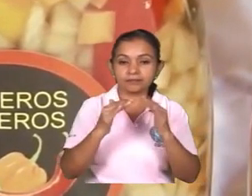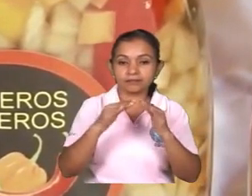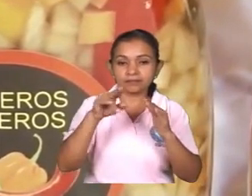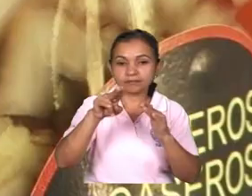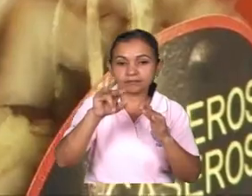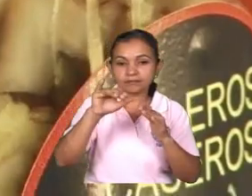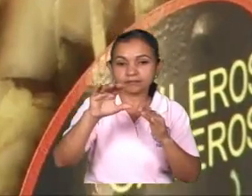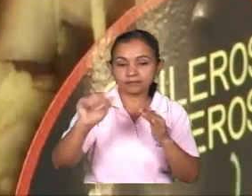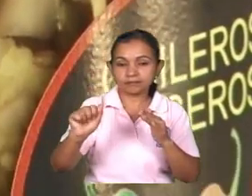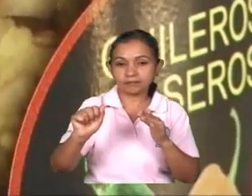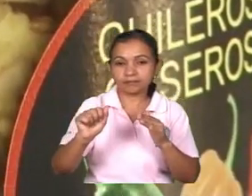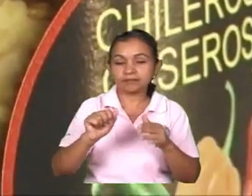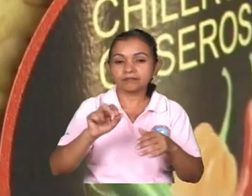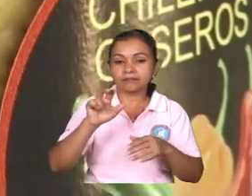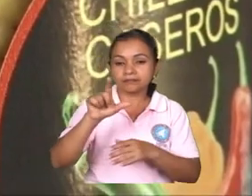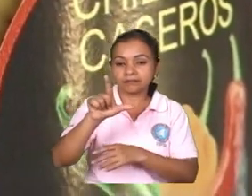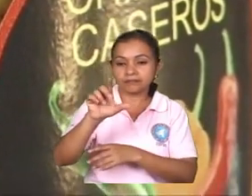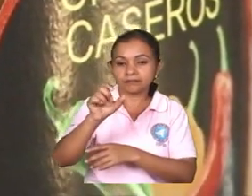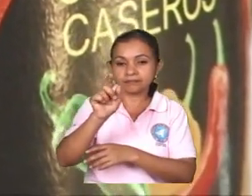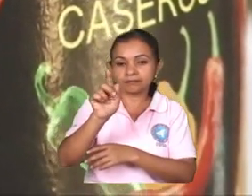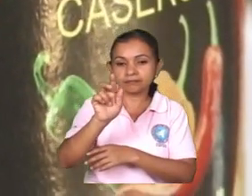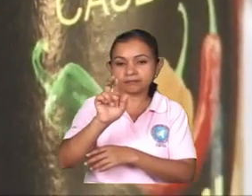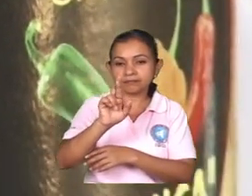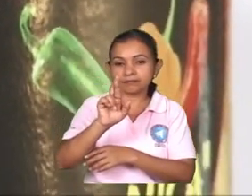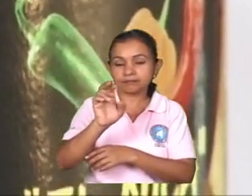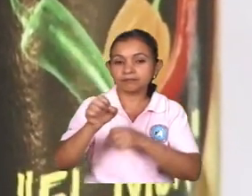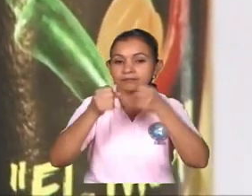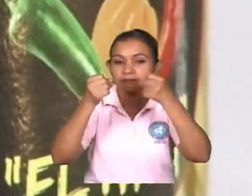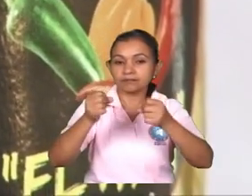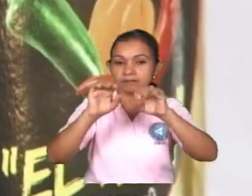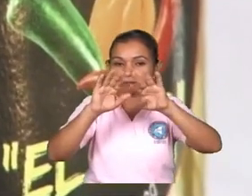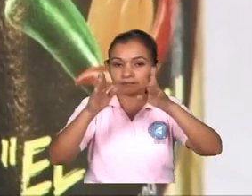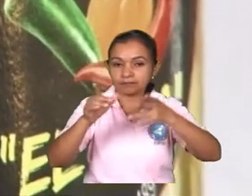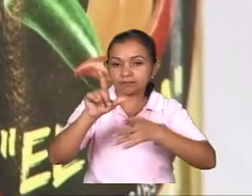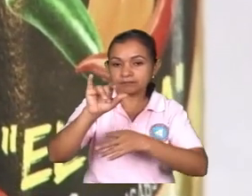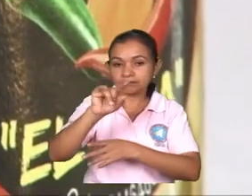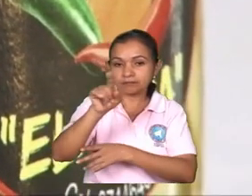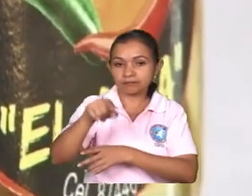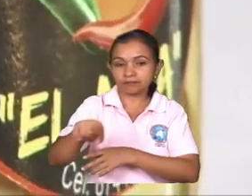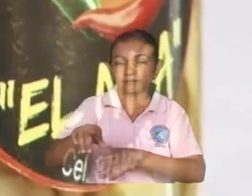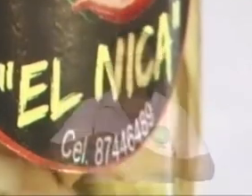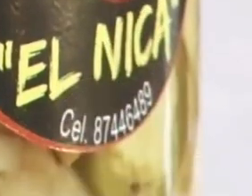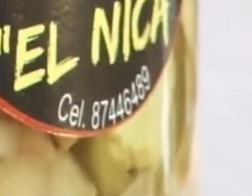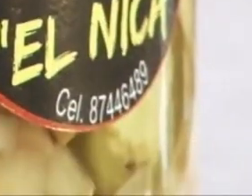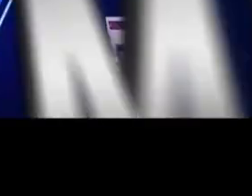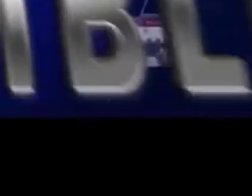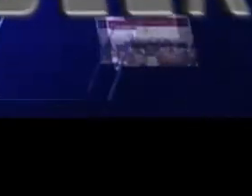Nica. Con cámara de Lester Mora para el canal parlamentario, informó Liz Escoto.